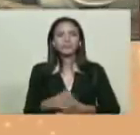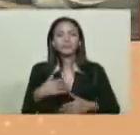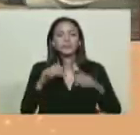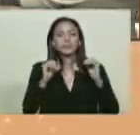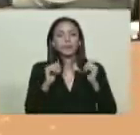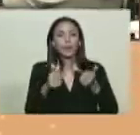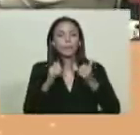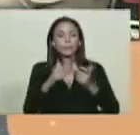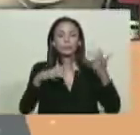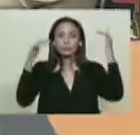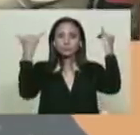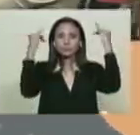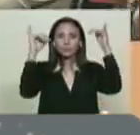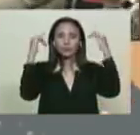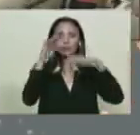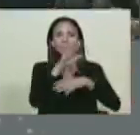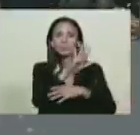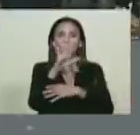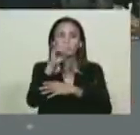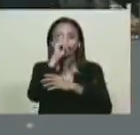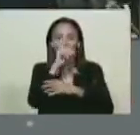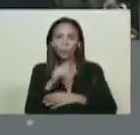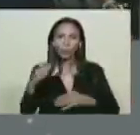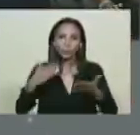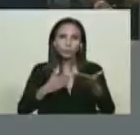Arranca la rumba de los 55 años.